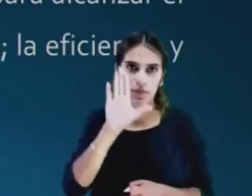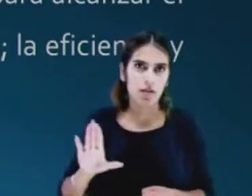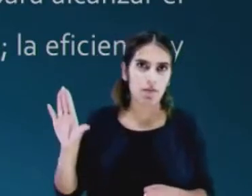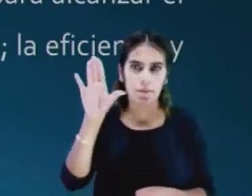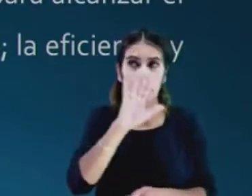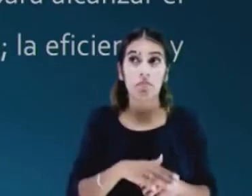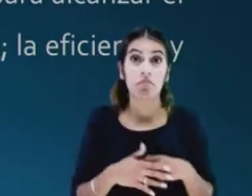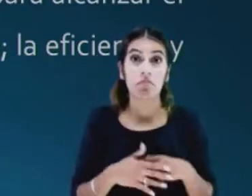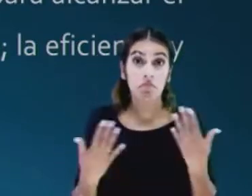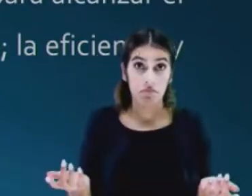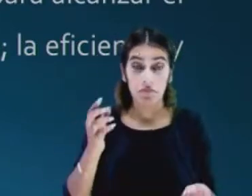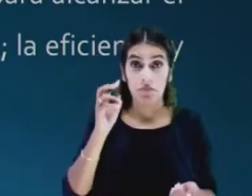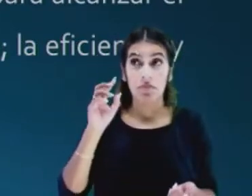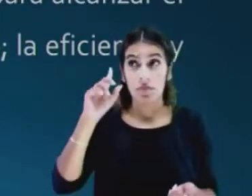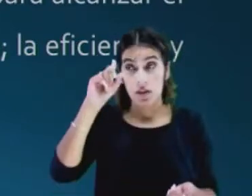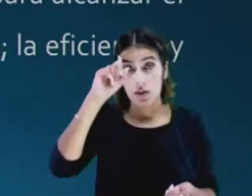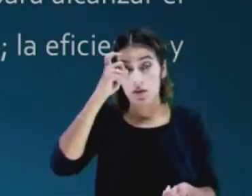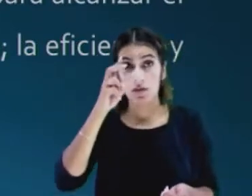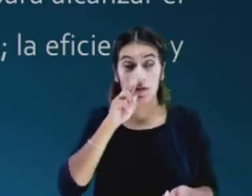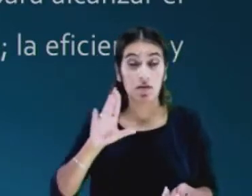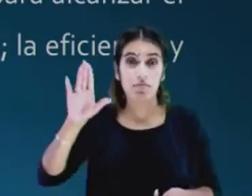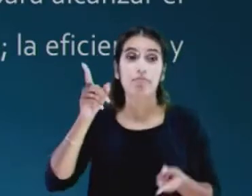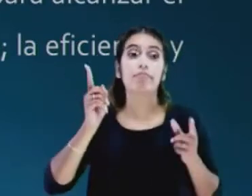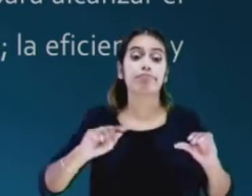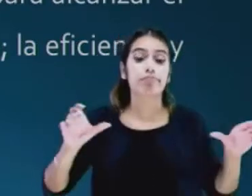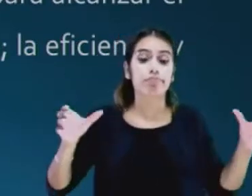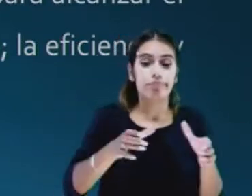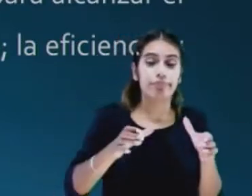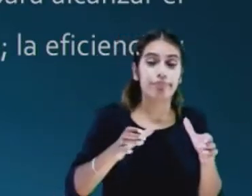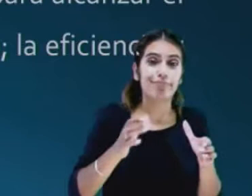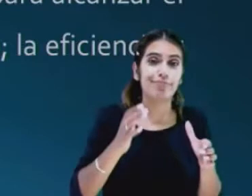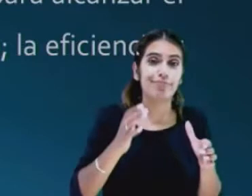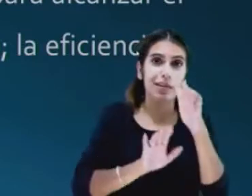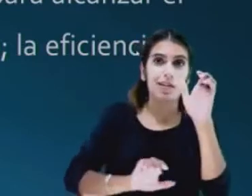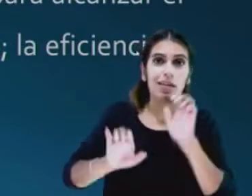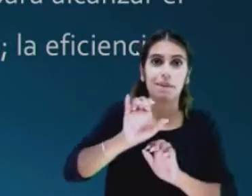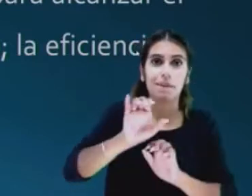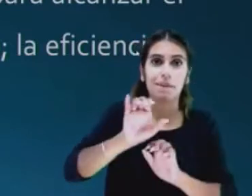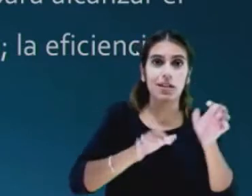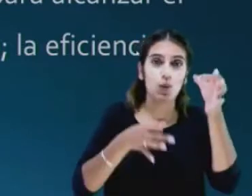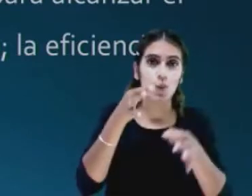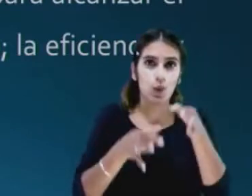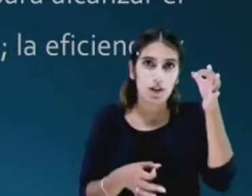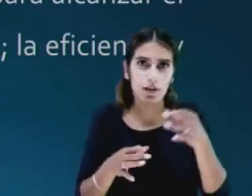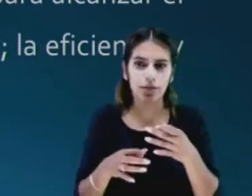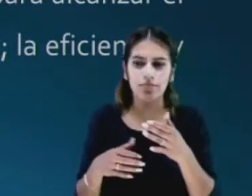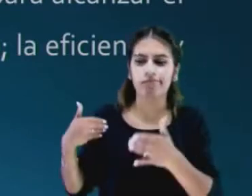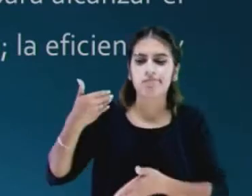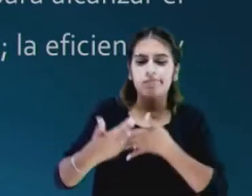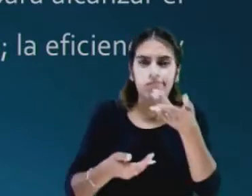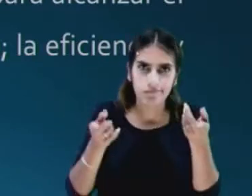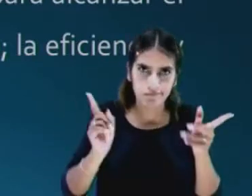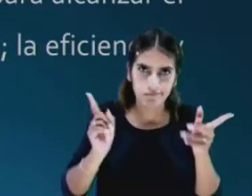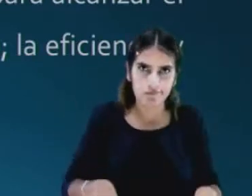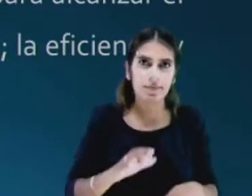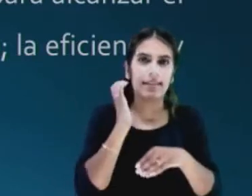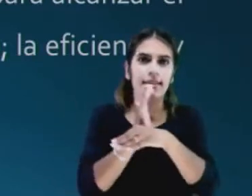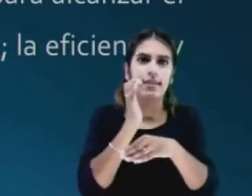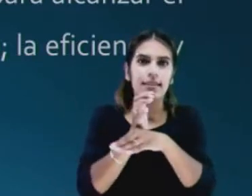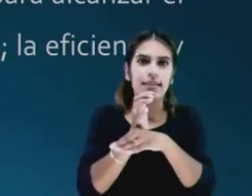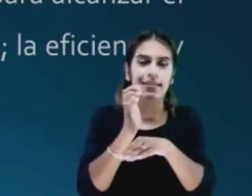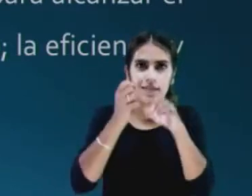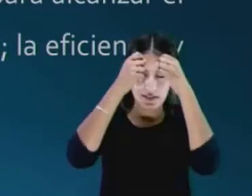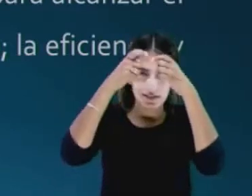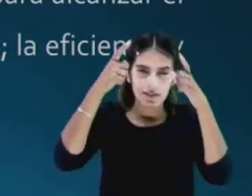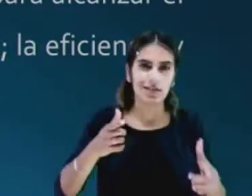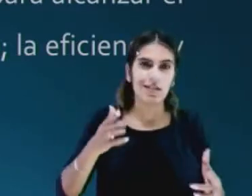nacional también es la agencia nacional de defensa jurídica y por conducto de la agencia las entidades estatales del orden nacional esto empata